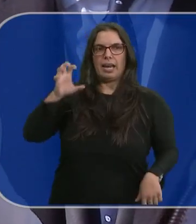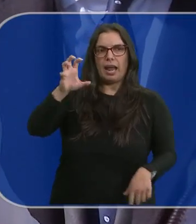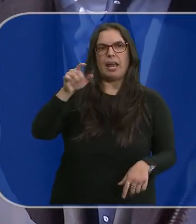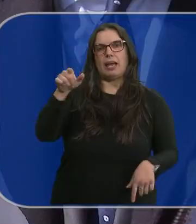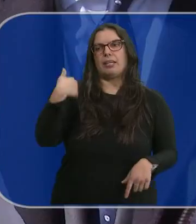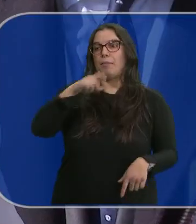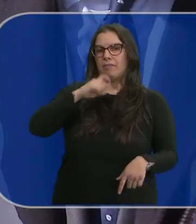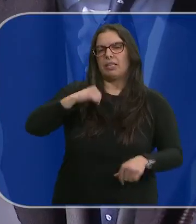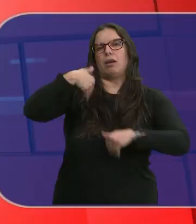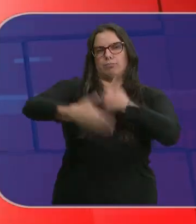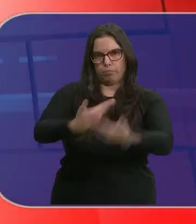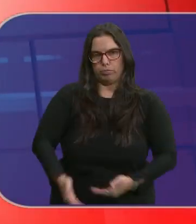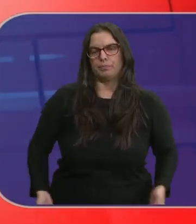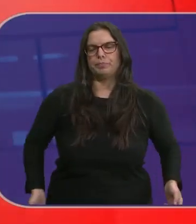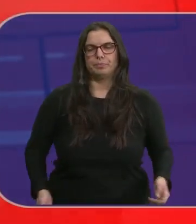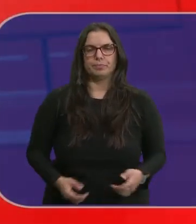puedo intervenir.